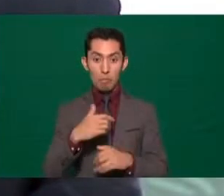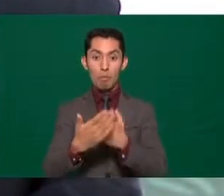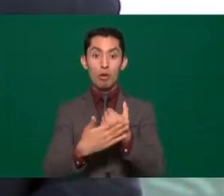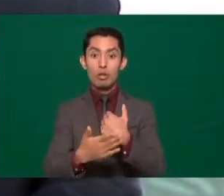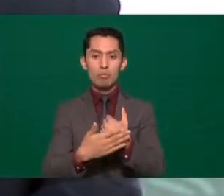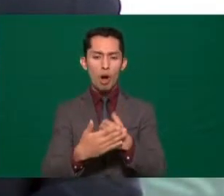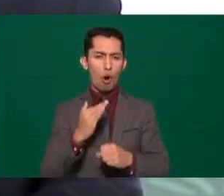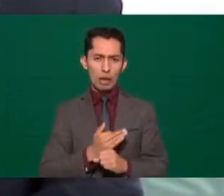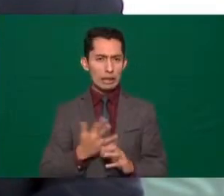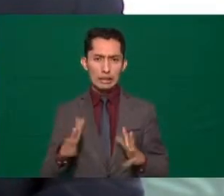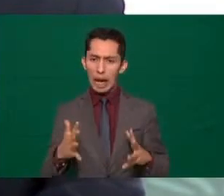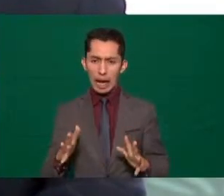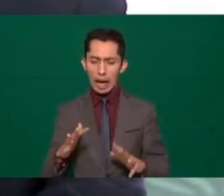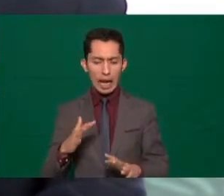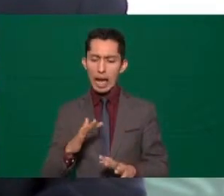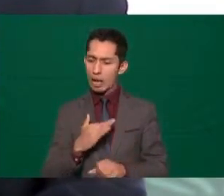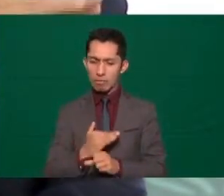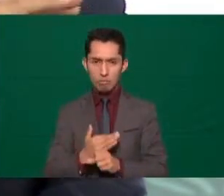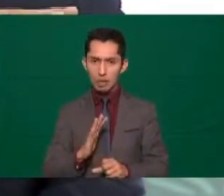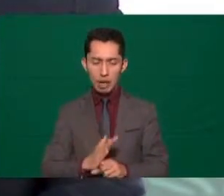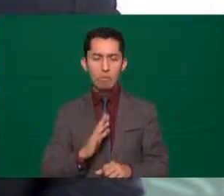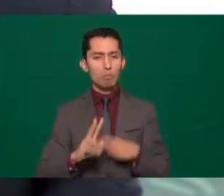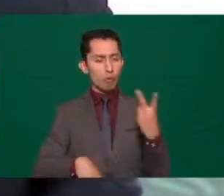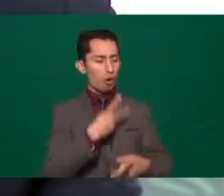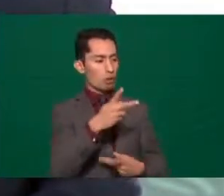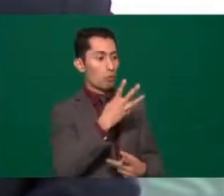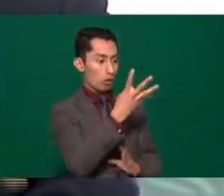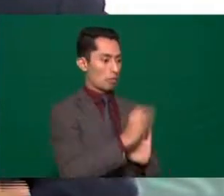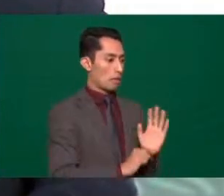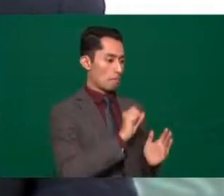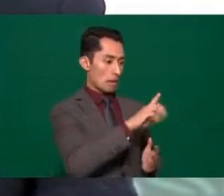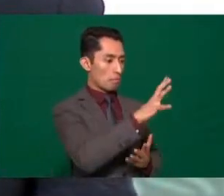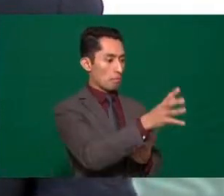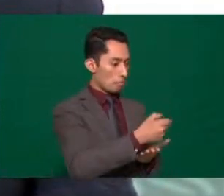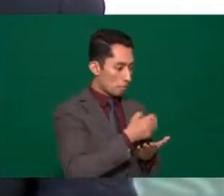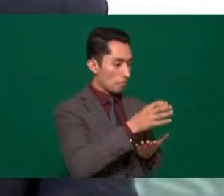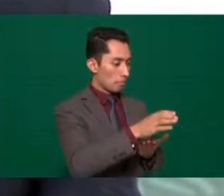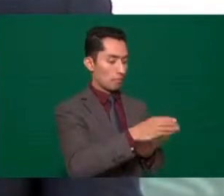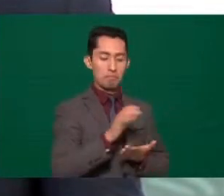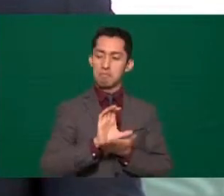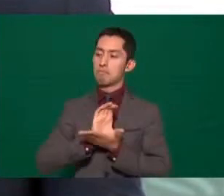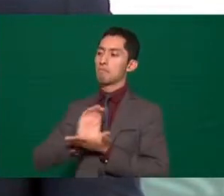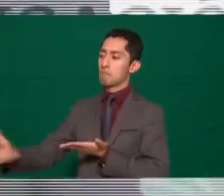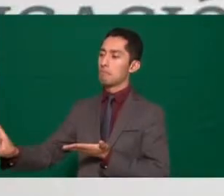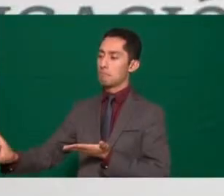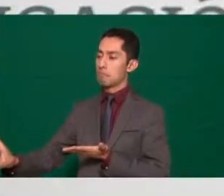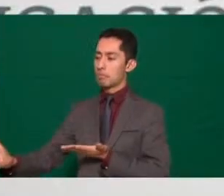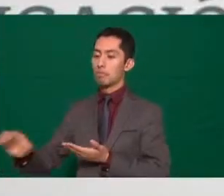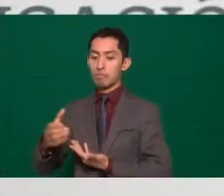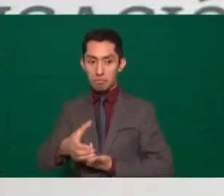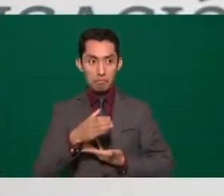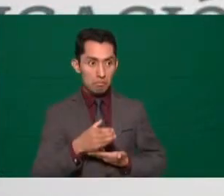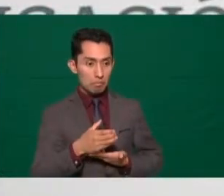casa, a esperar ahí a que termine de pasar la pandemia.